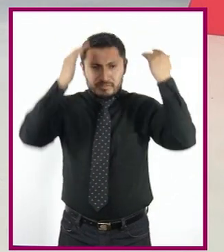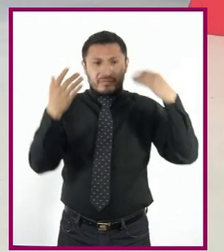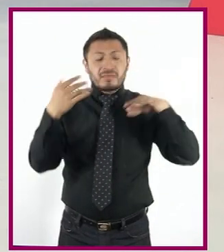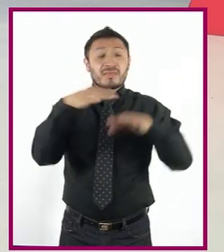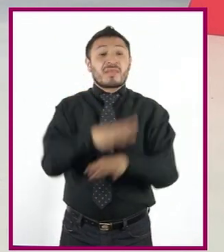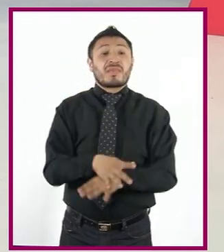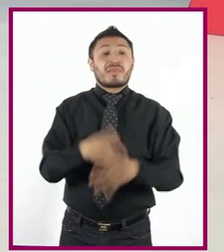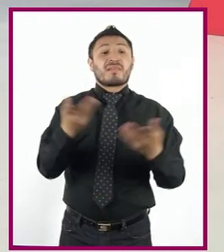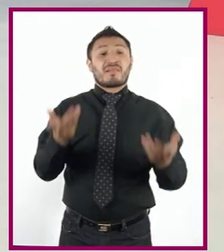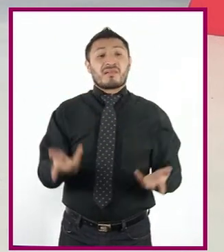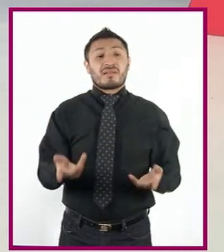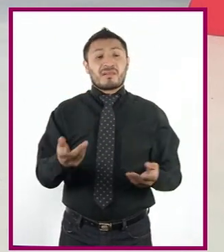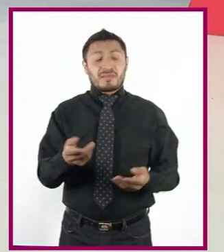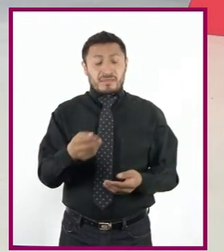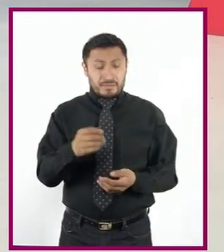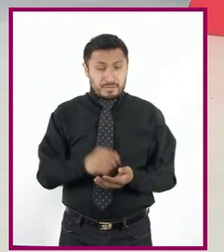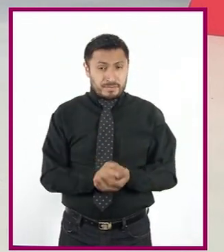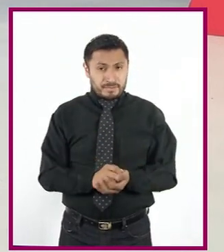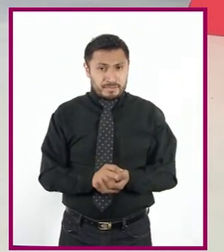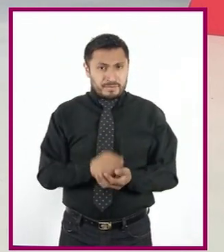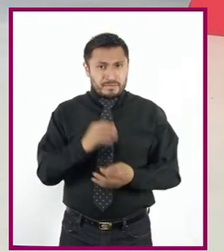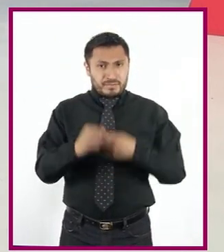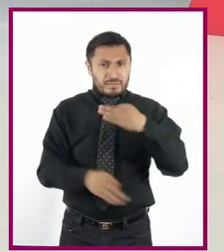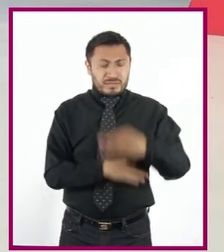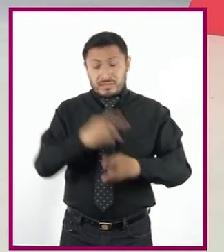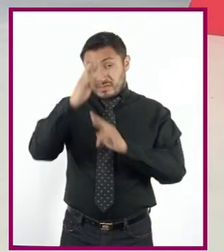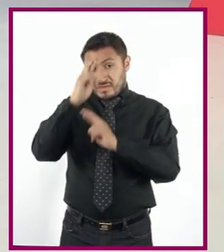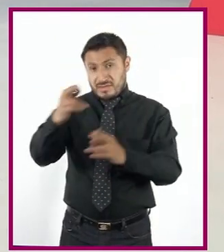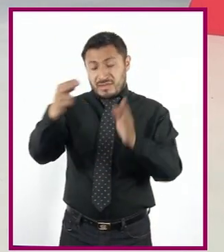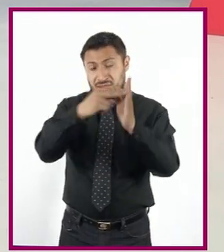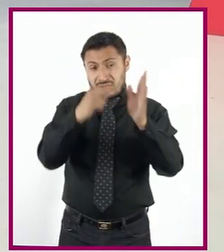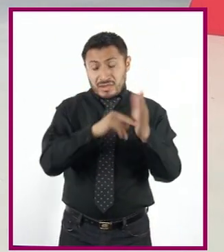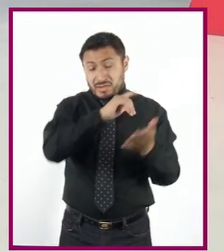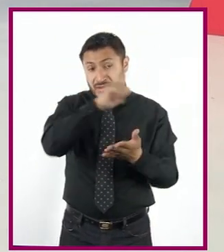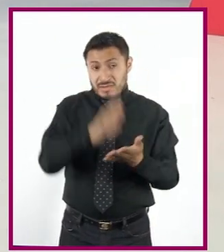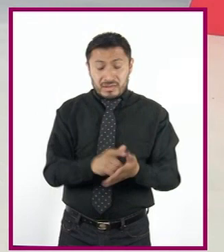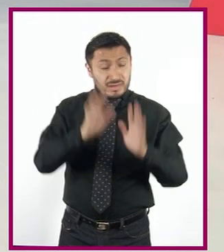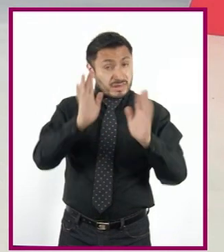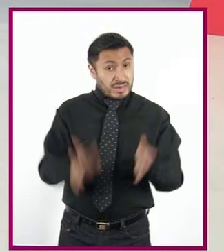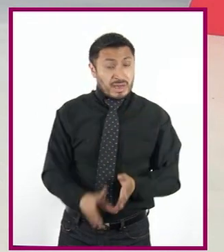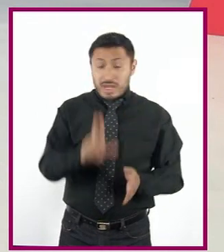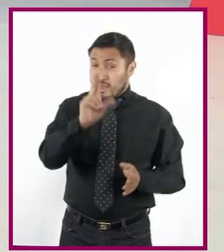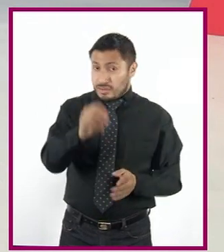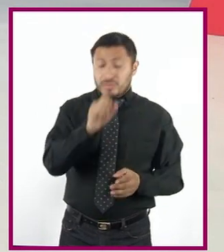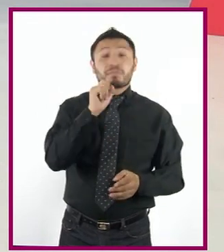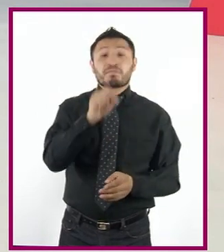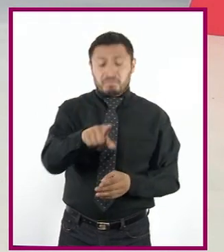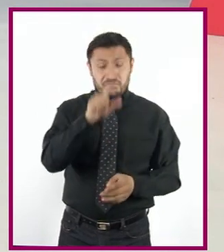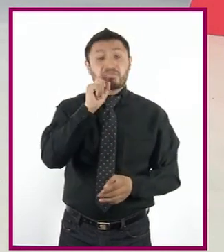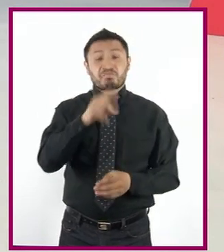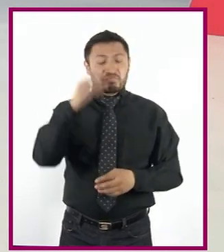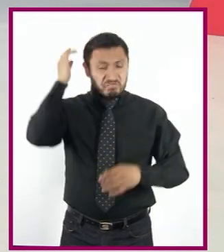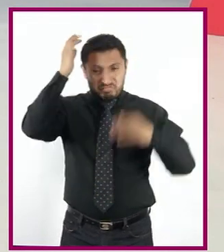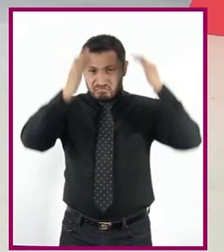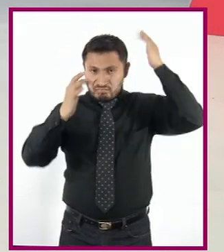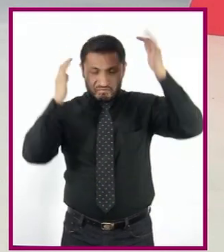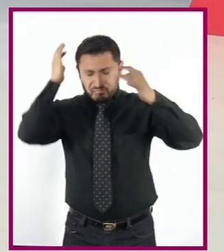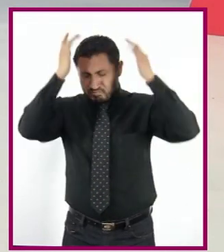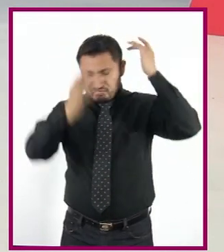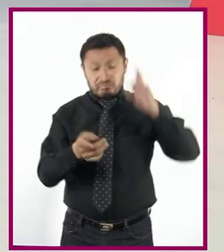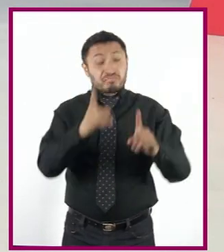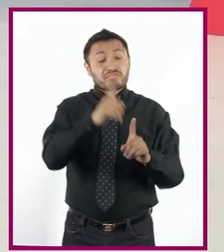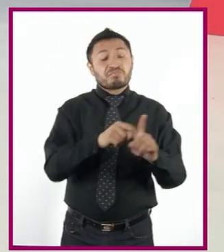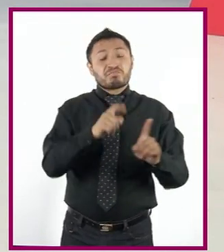de que no solo se deben acatar las normas y leyes, sino analizarlas críticamente, con base en